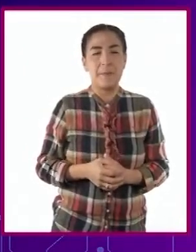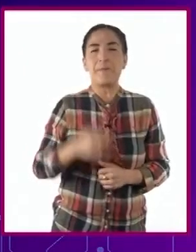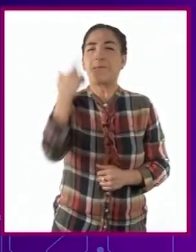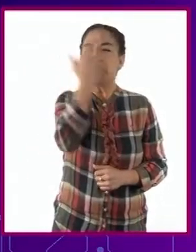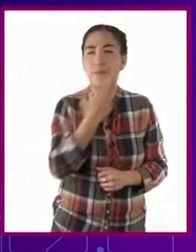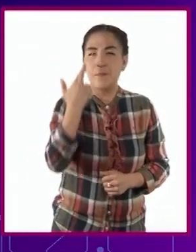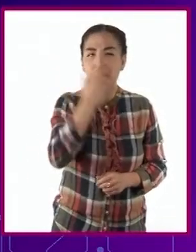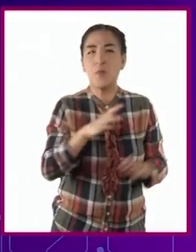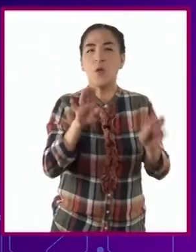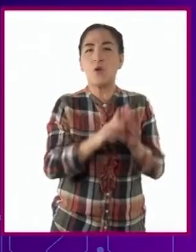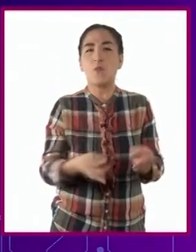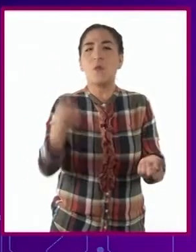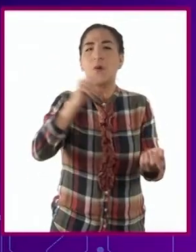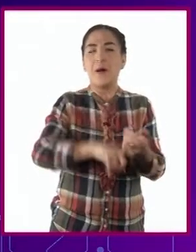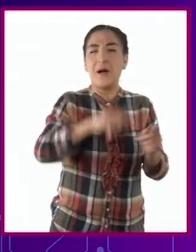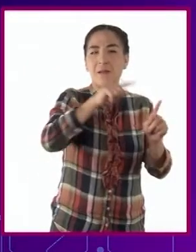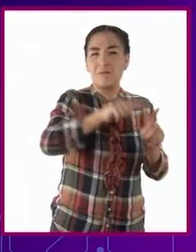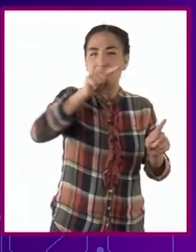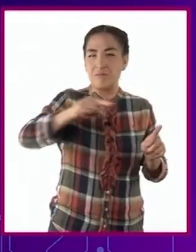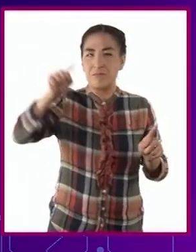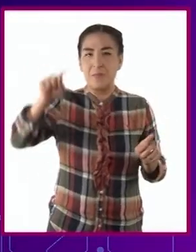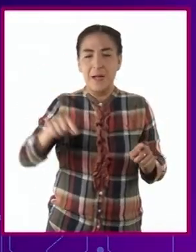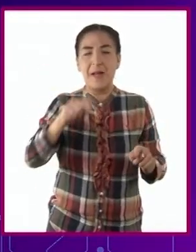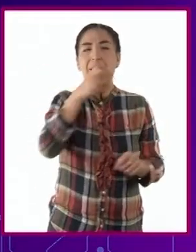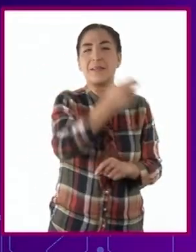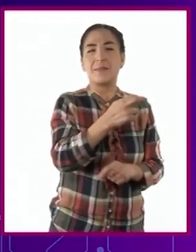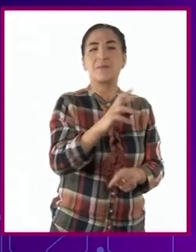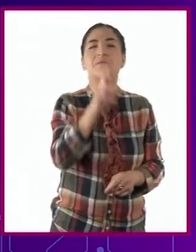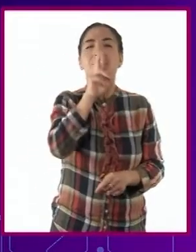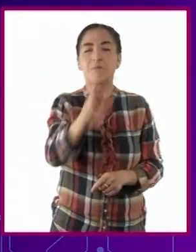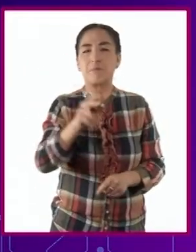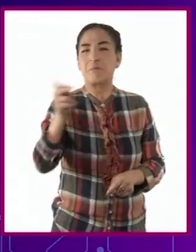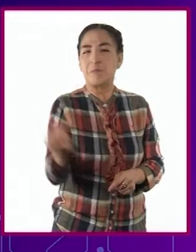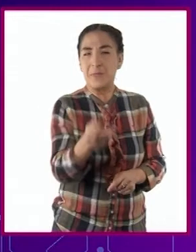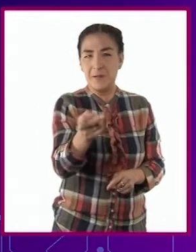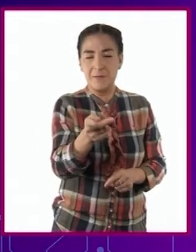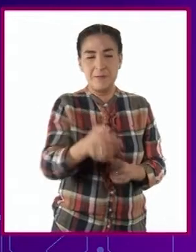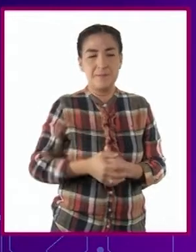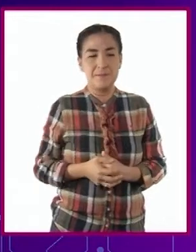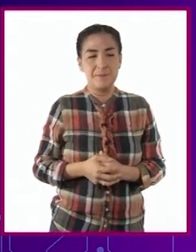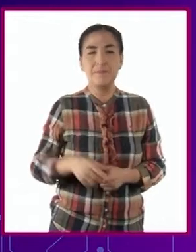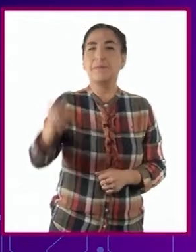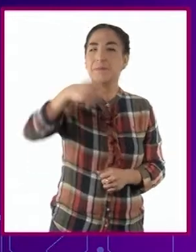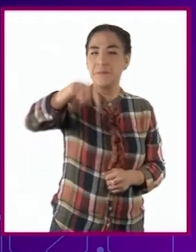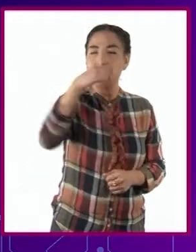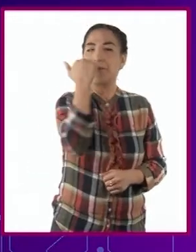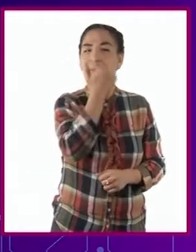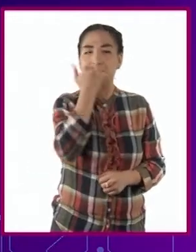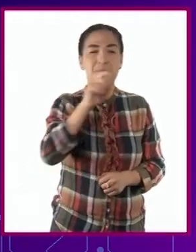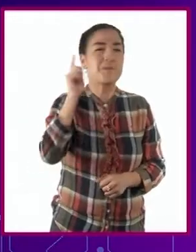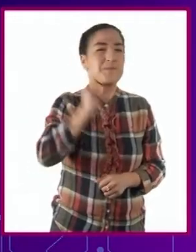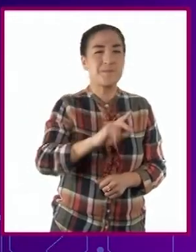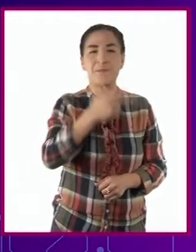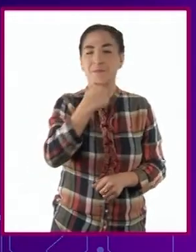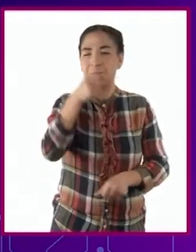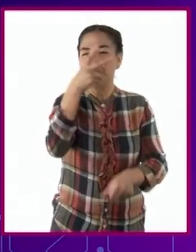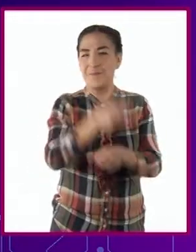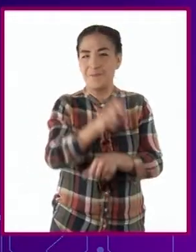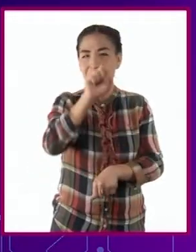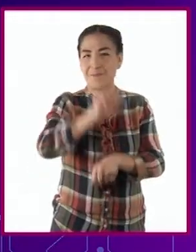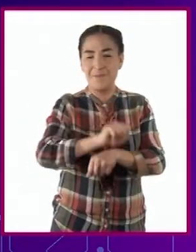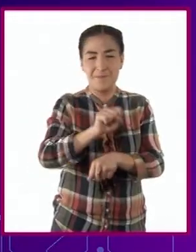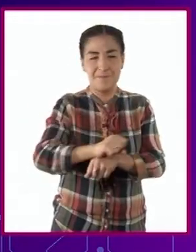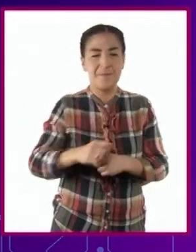Analicemos la gráfica de líneas y respondamos las siguientes preguntas. Alumnas y alumnos de segundo grado de